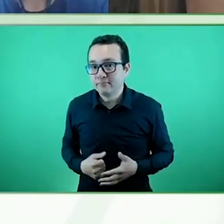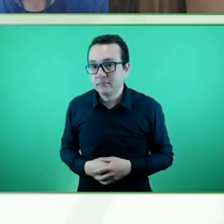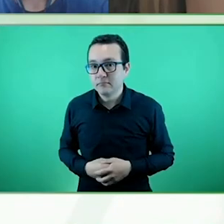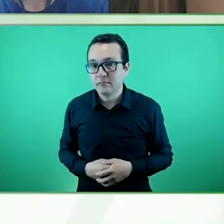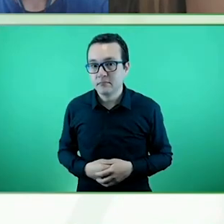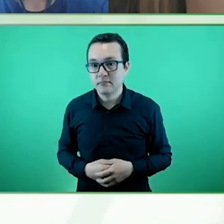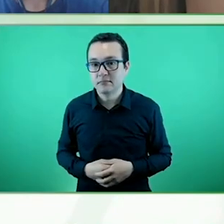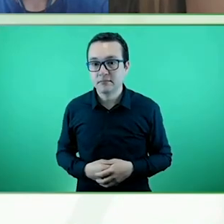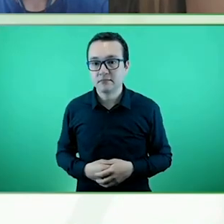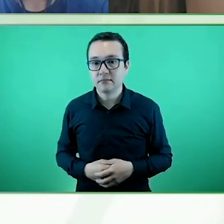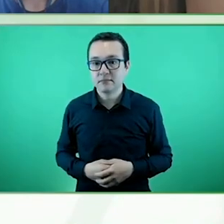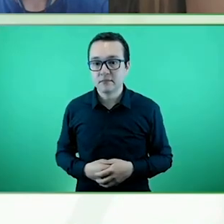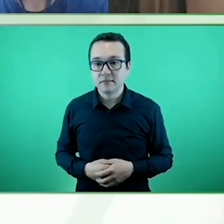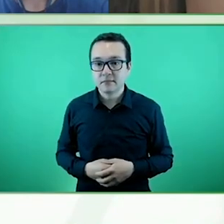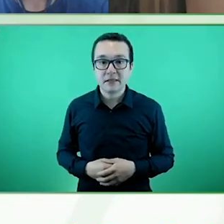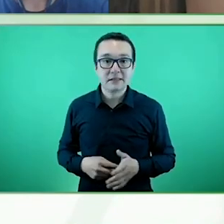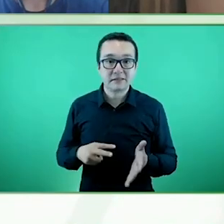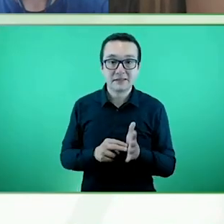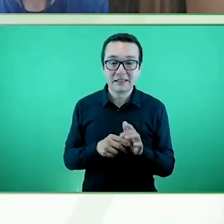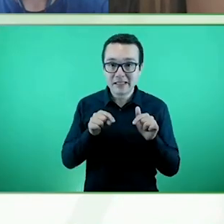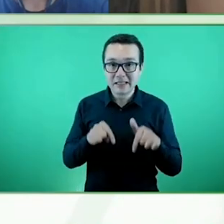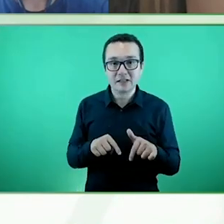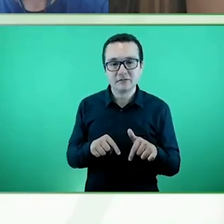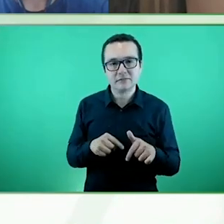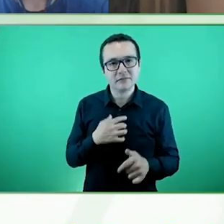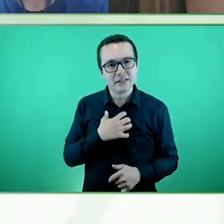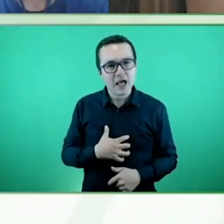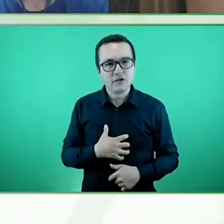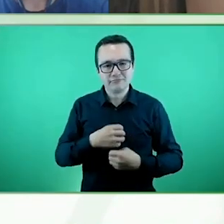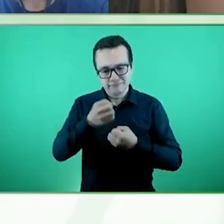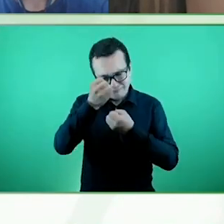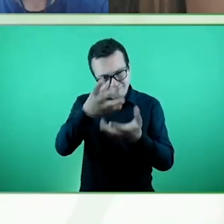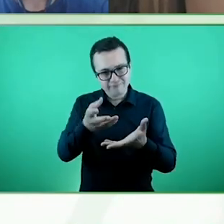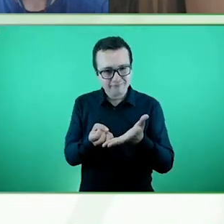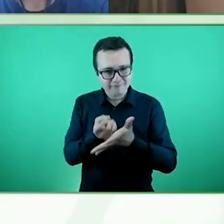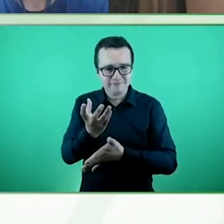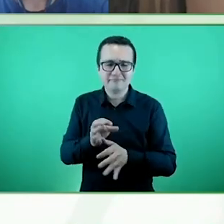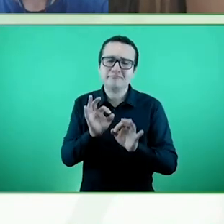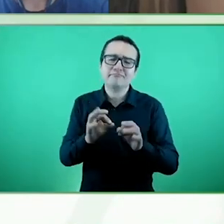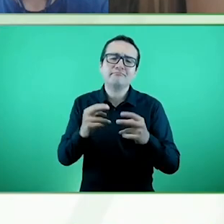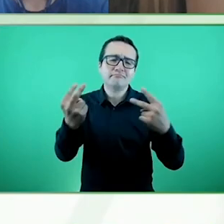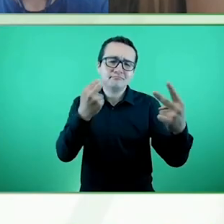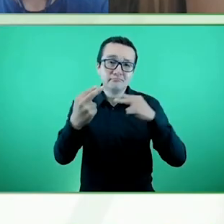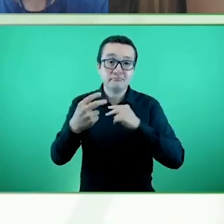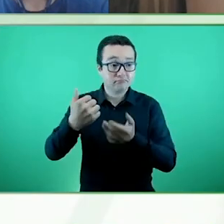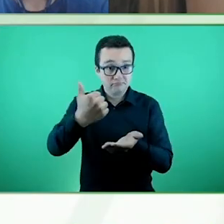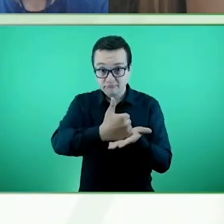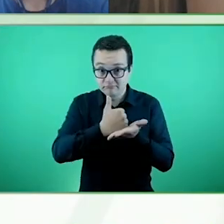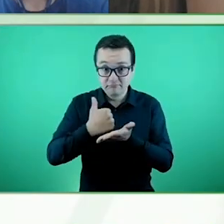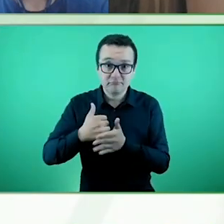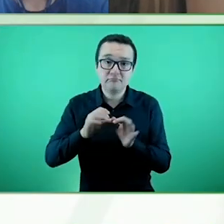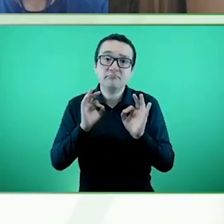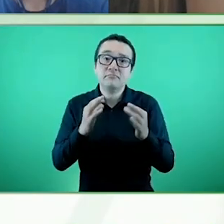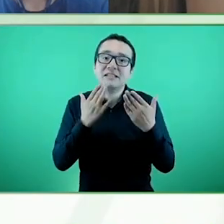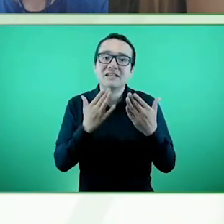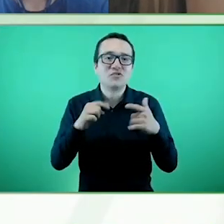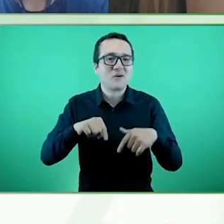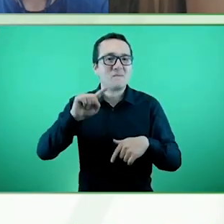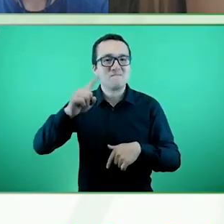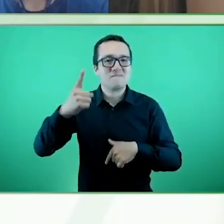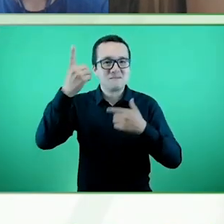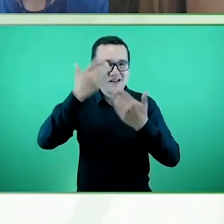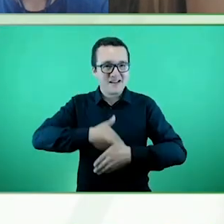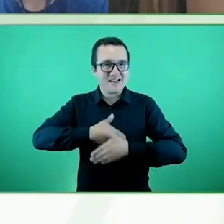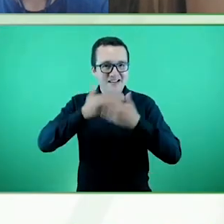Eso quiero transmitirles, quiero agradecerles a todos por haber estado hoy día con nosotros en nuestra primera jornada de la conferencia Zero